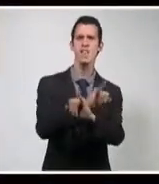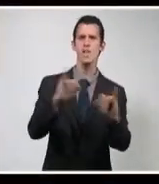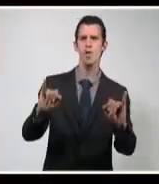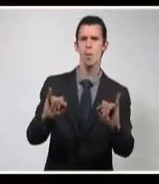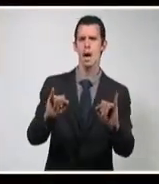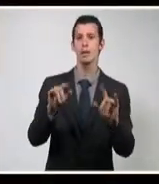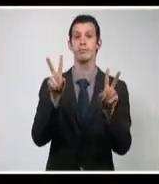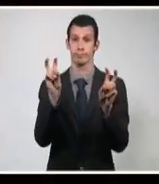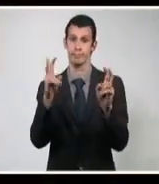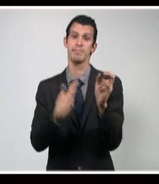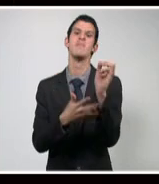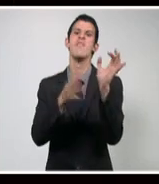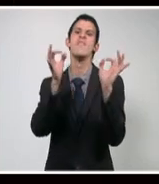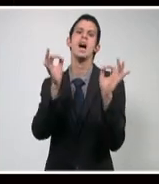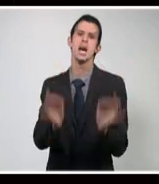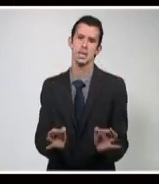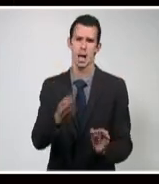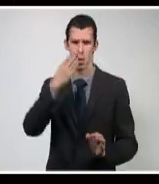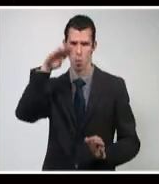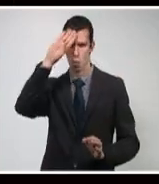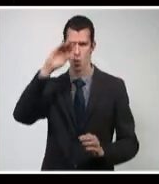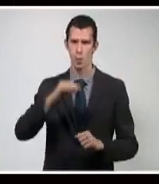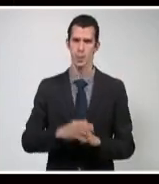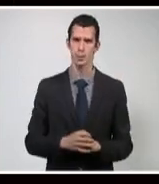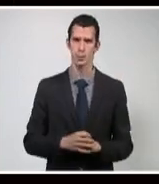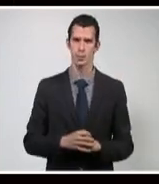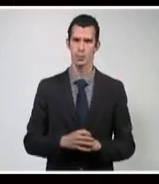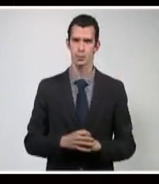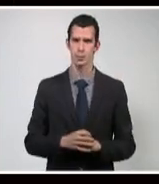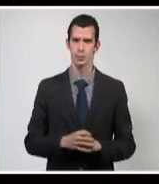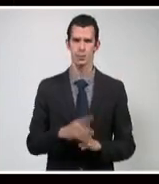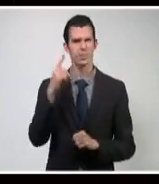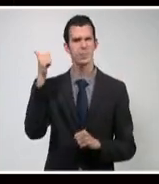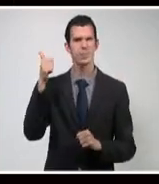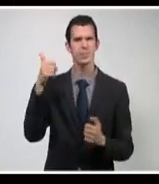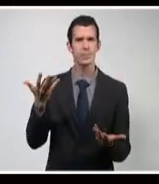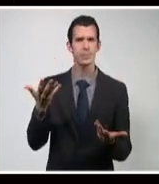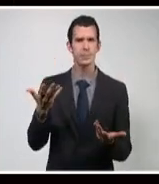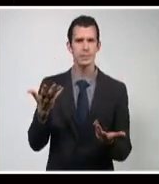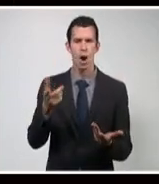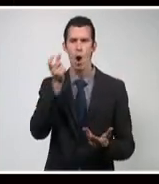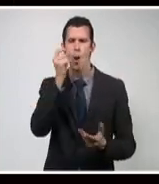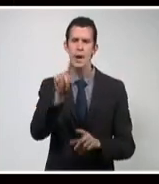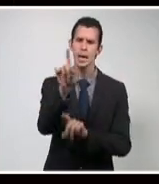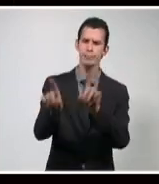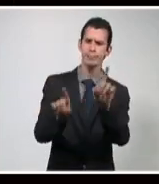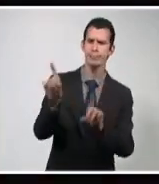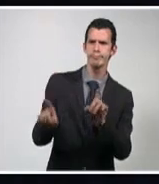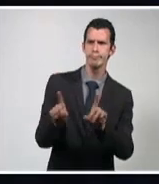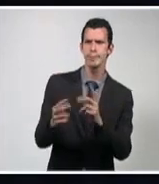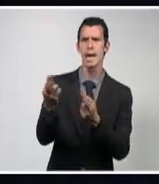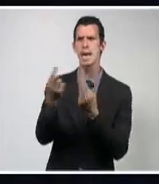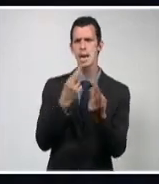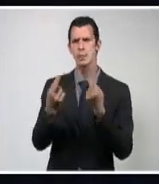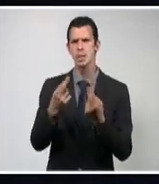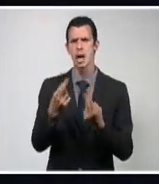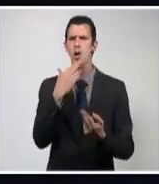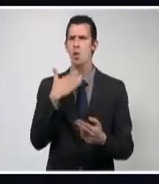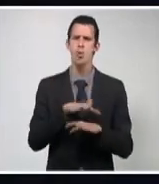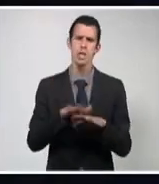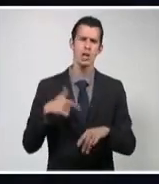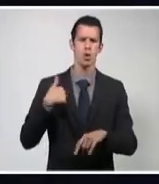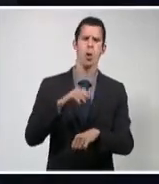Diario de Cuba, Mauricio Mendoza, cuenta su experiencia tras ser liberado por la policía política, después que lo detuvieran por la fuerza ante el Mincul. El propio